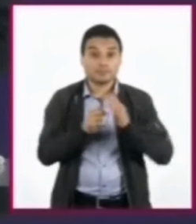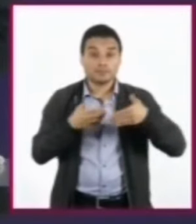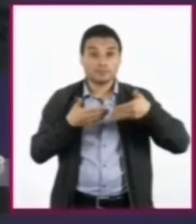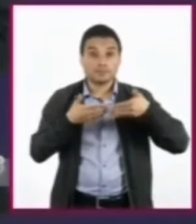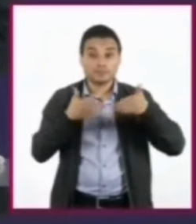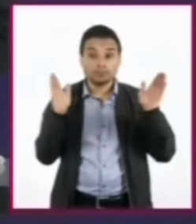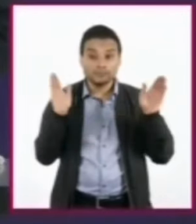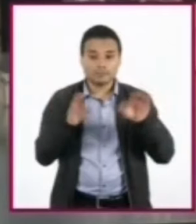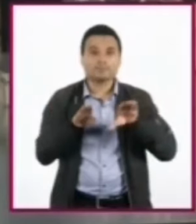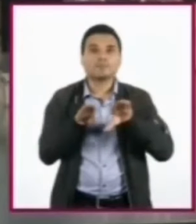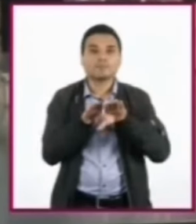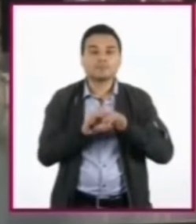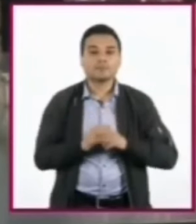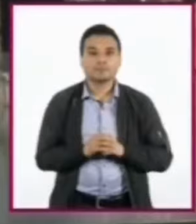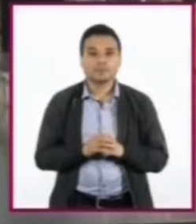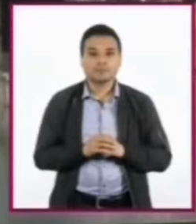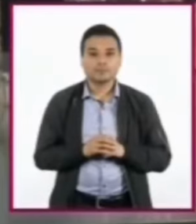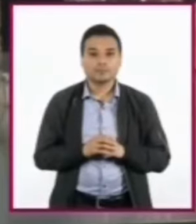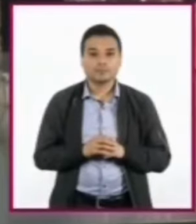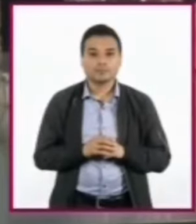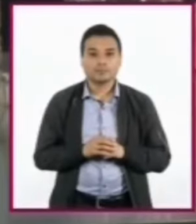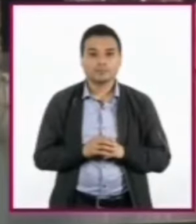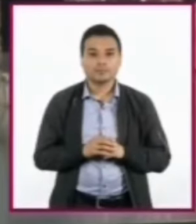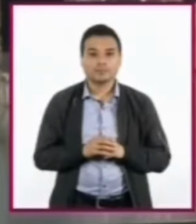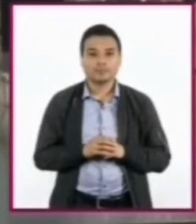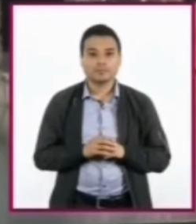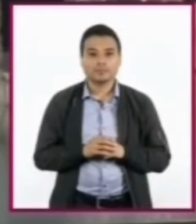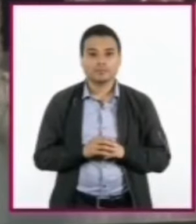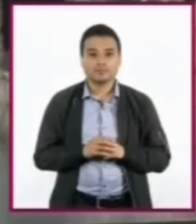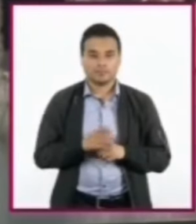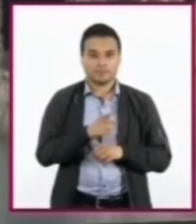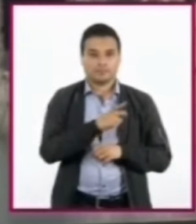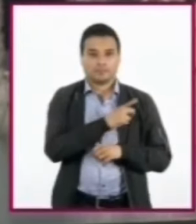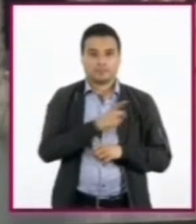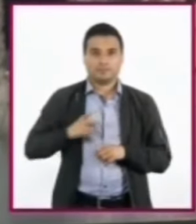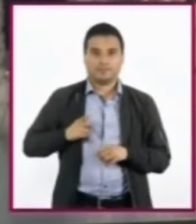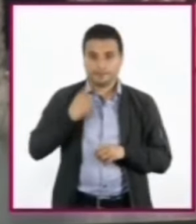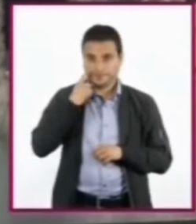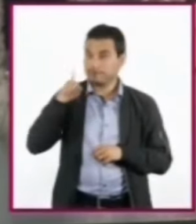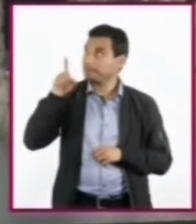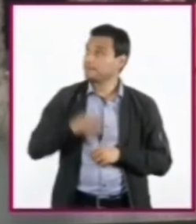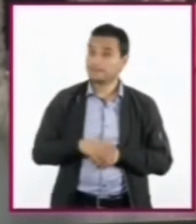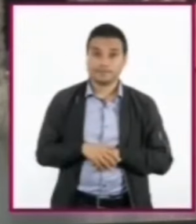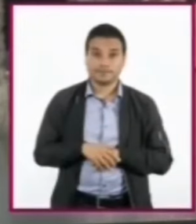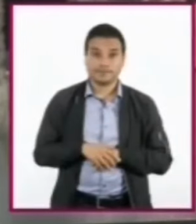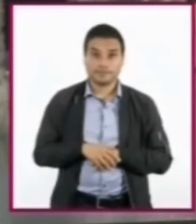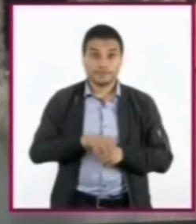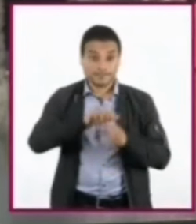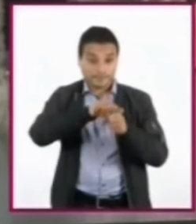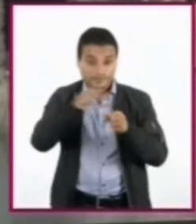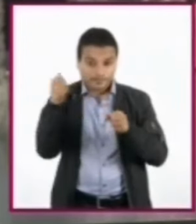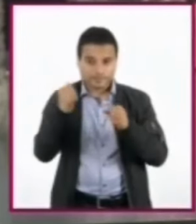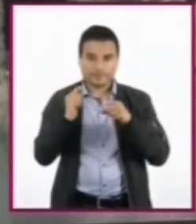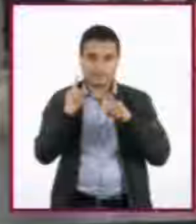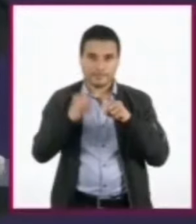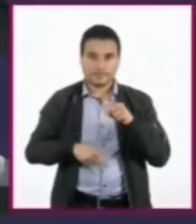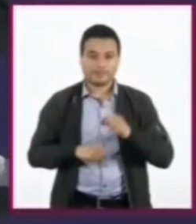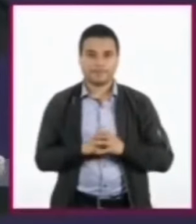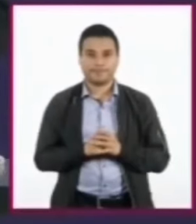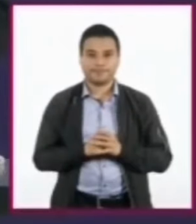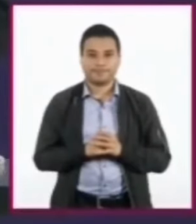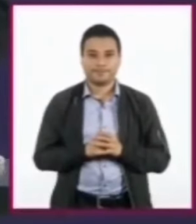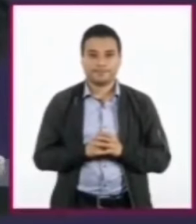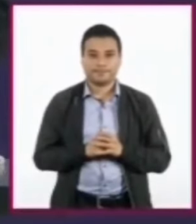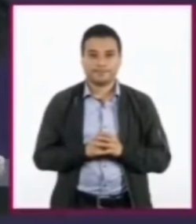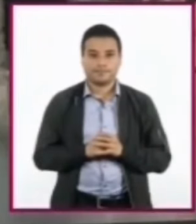rato, tiene que estar destapado el matraz, es decir, tiene que haber una interacción entre el sistema y el ambiente.